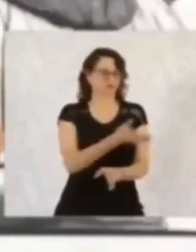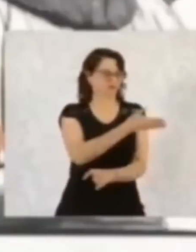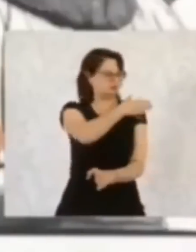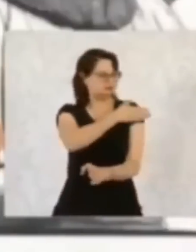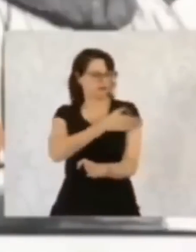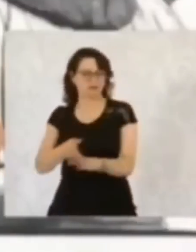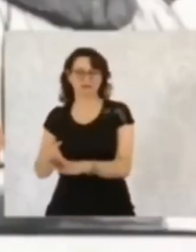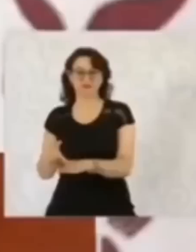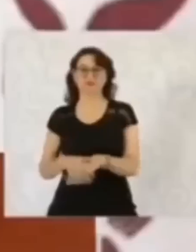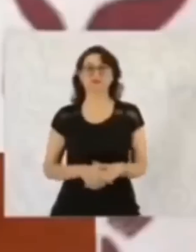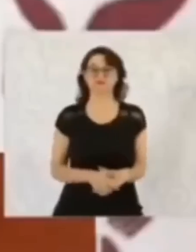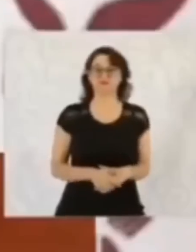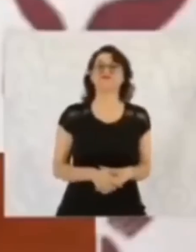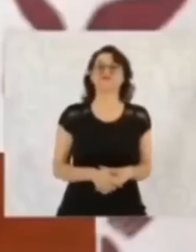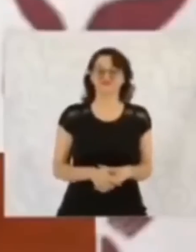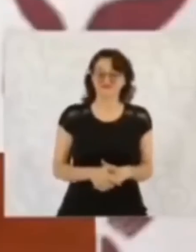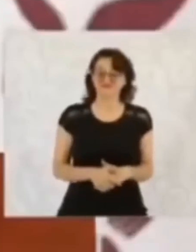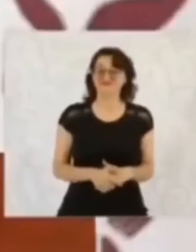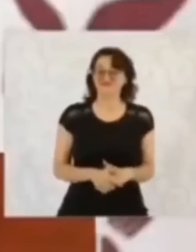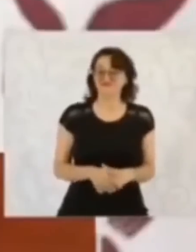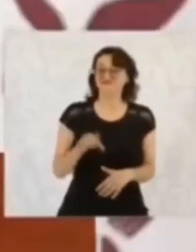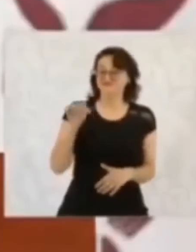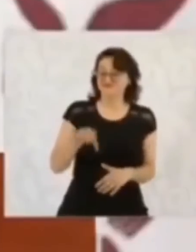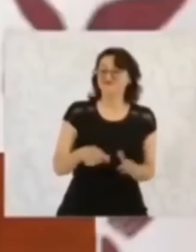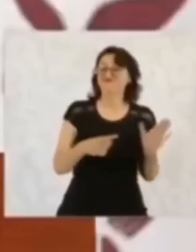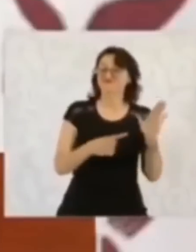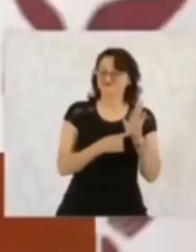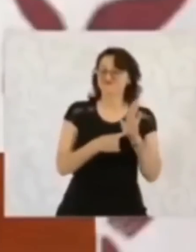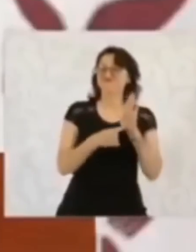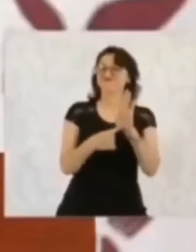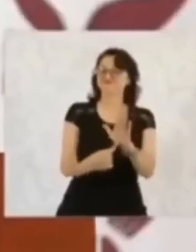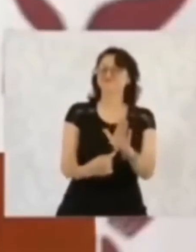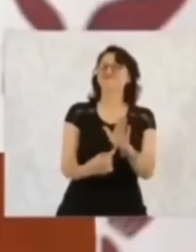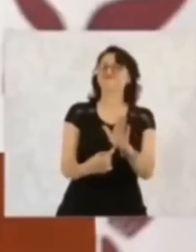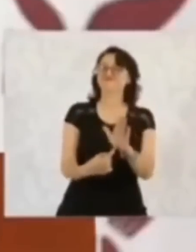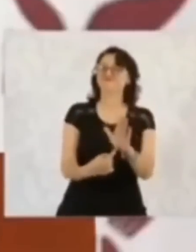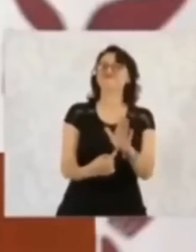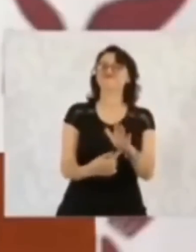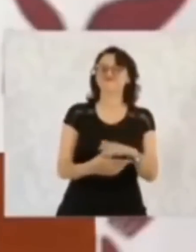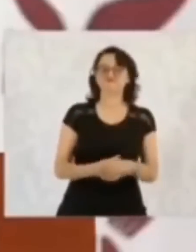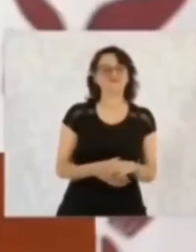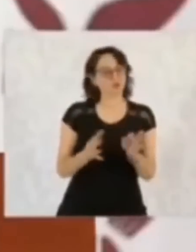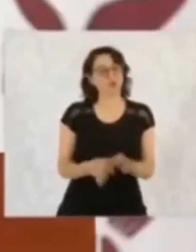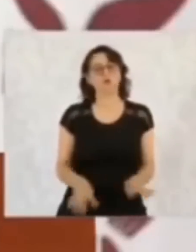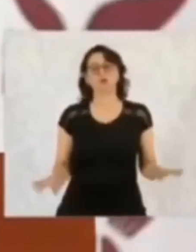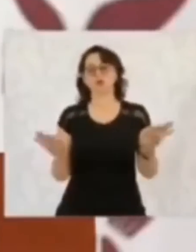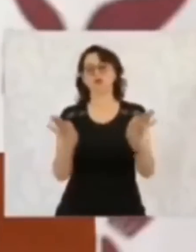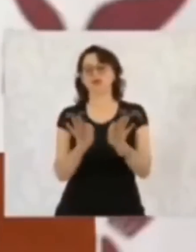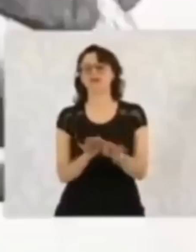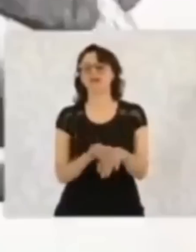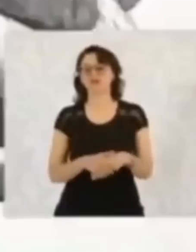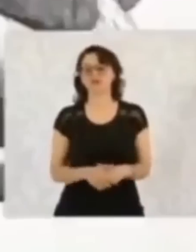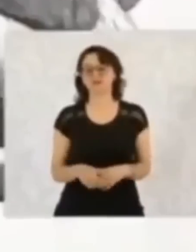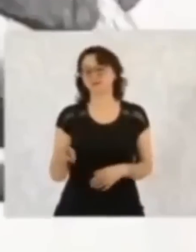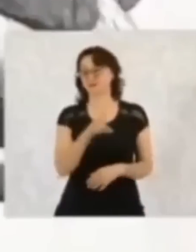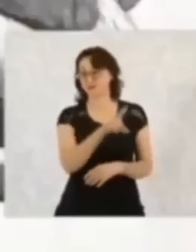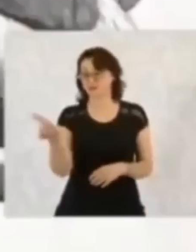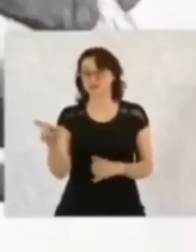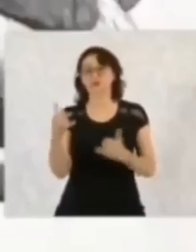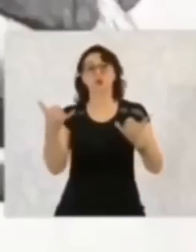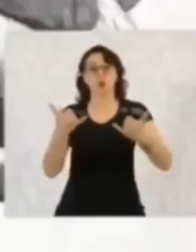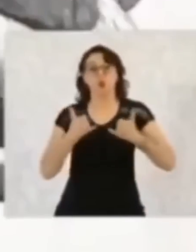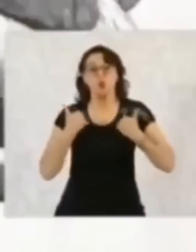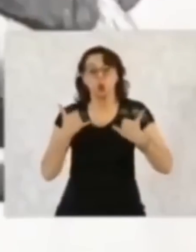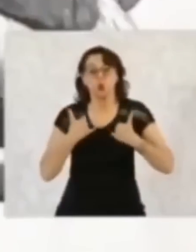Entonces, por supuesto que vamos a hablar de ese sexenio. Sí es indispensable que los